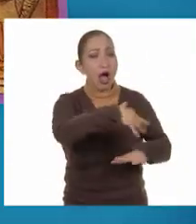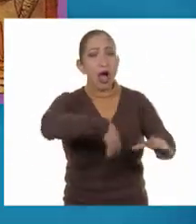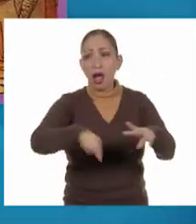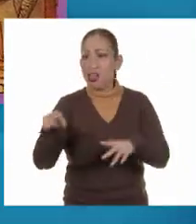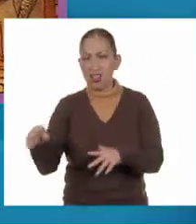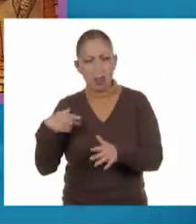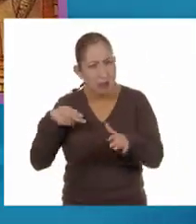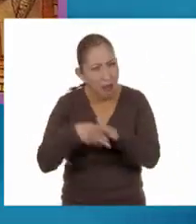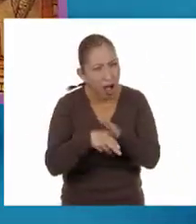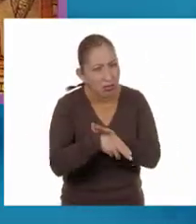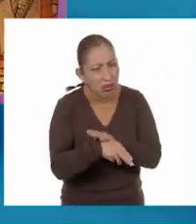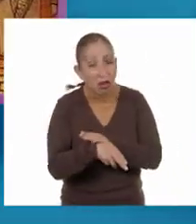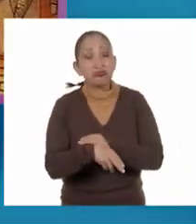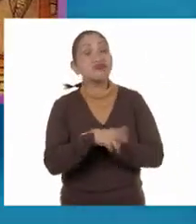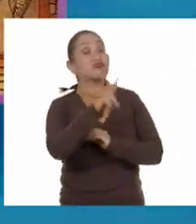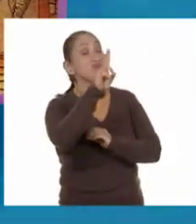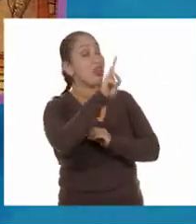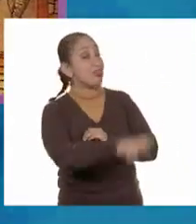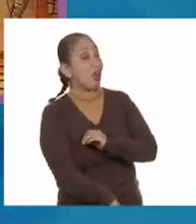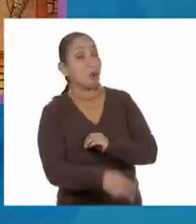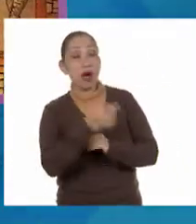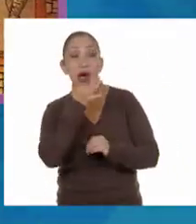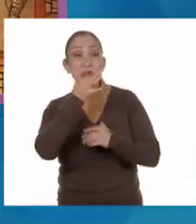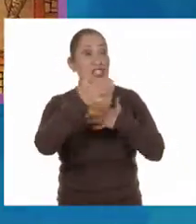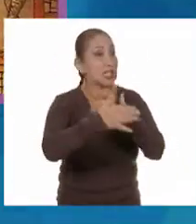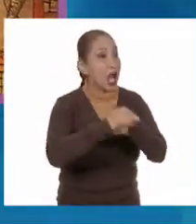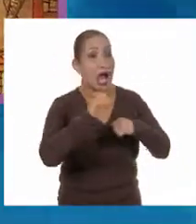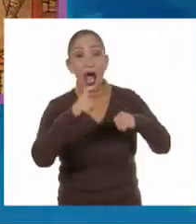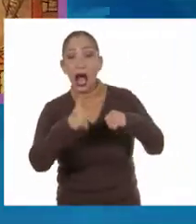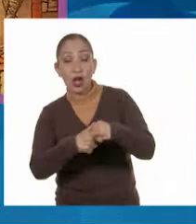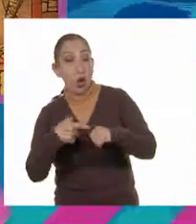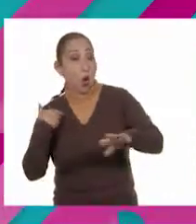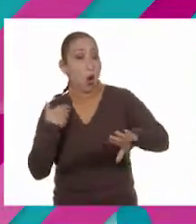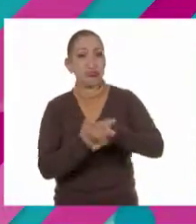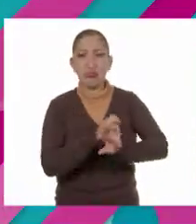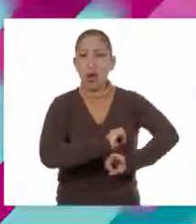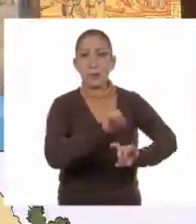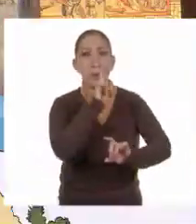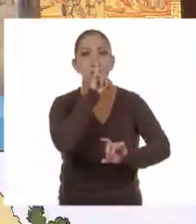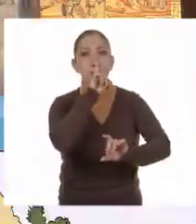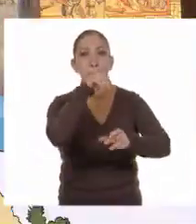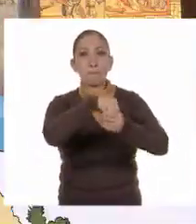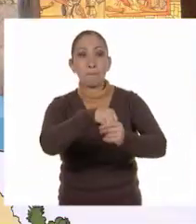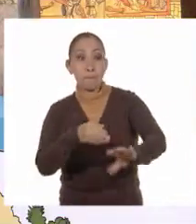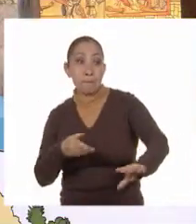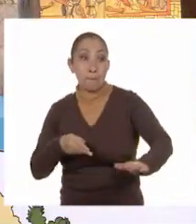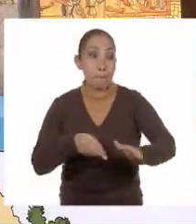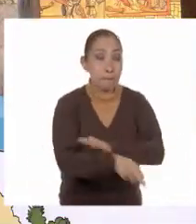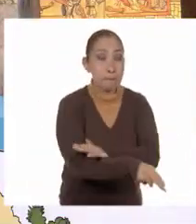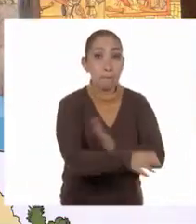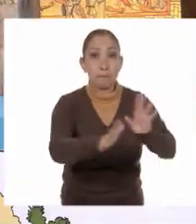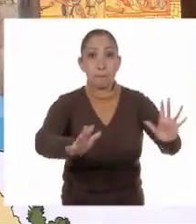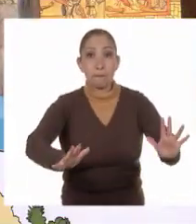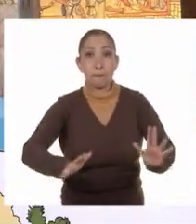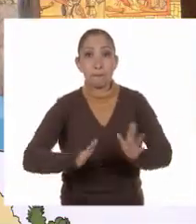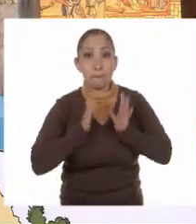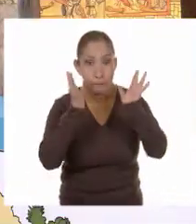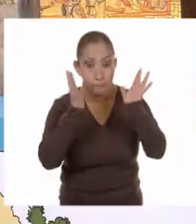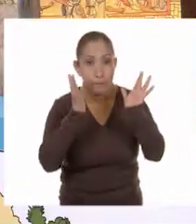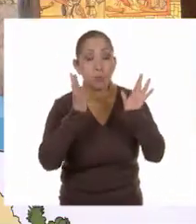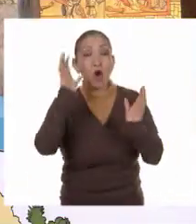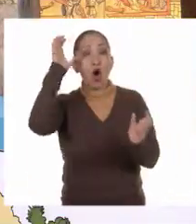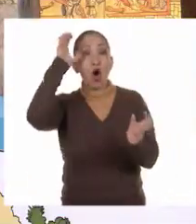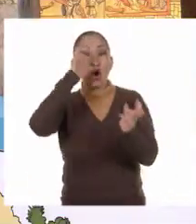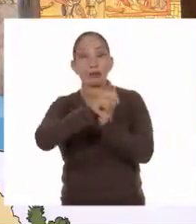matanza. Sin avisarles, ni prevenirnos, ni declararles la guerra, ni nada. Así fue, los tomaron por sorpresa.